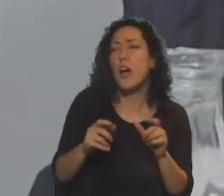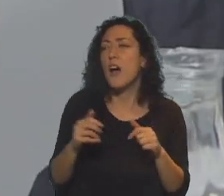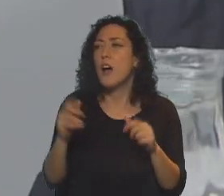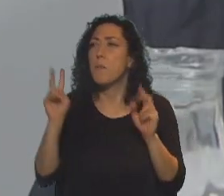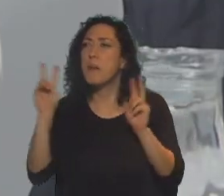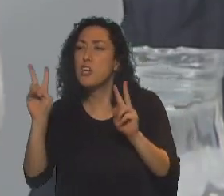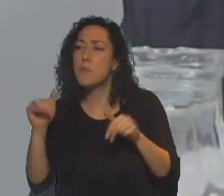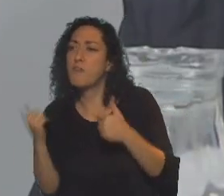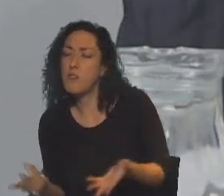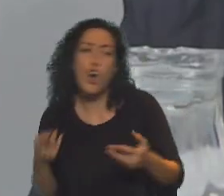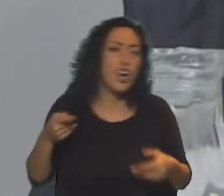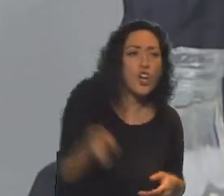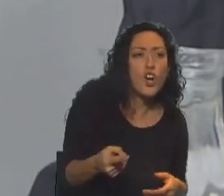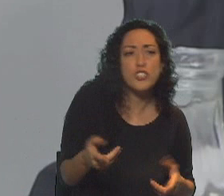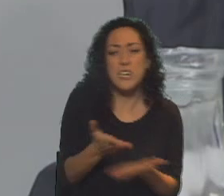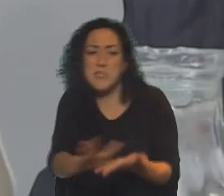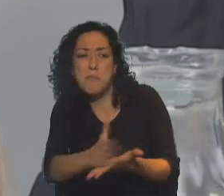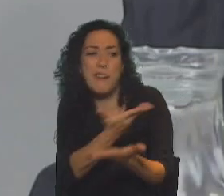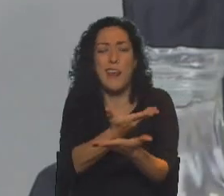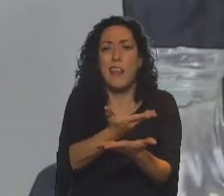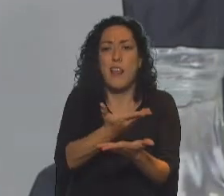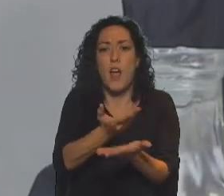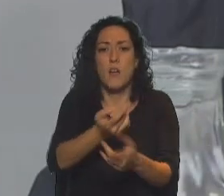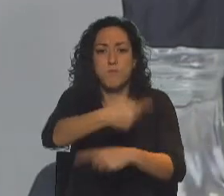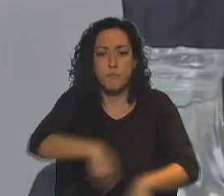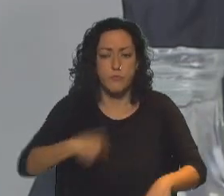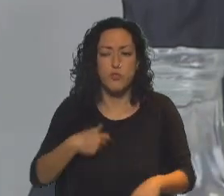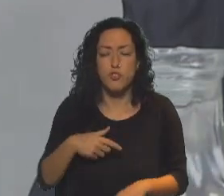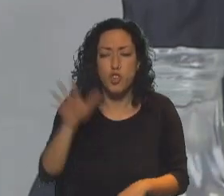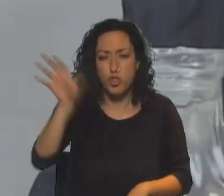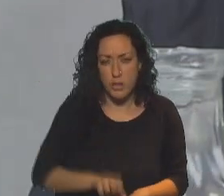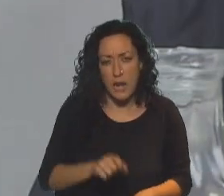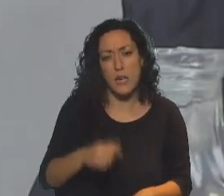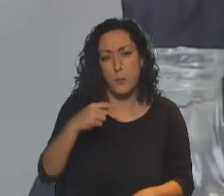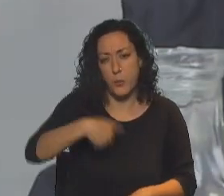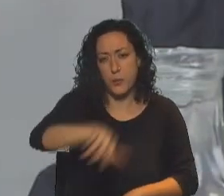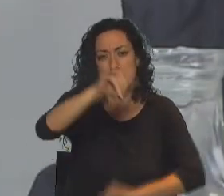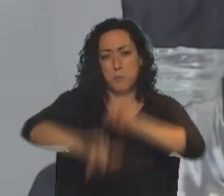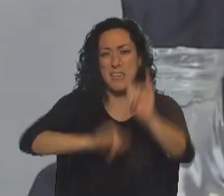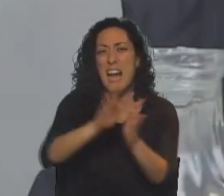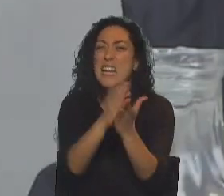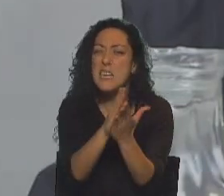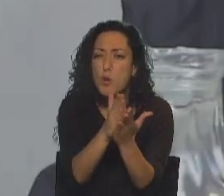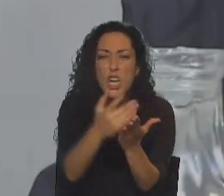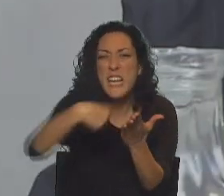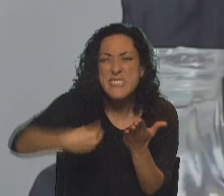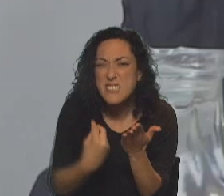la grieta. No, miren, yo traje acá, ahora les voy a explicar qué es este libro, pero